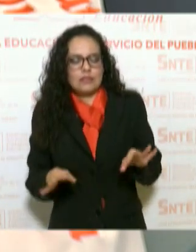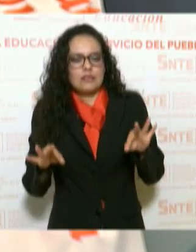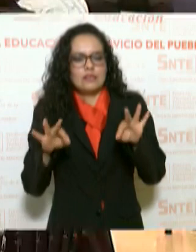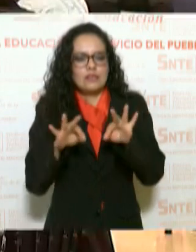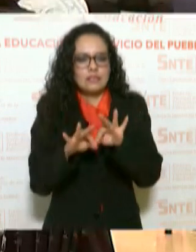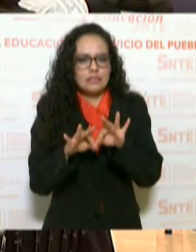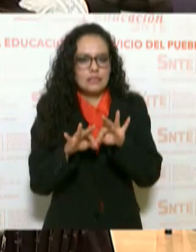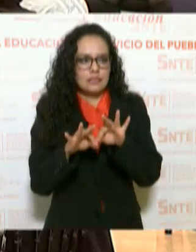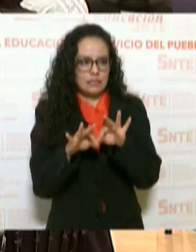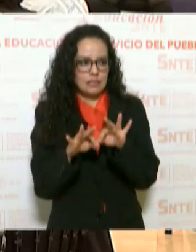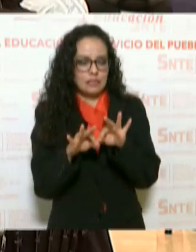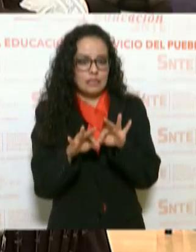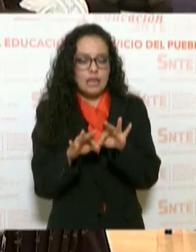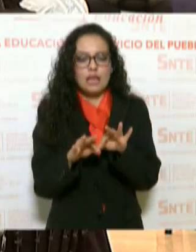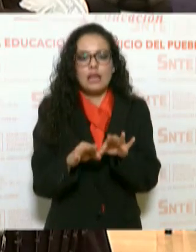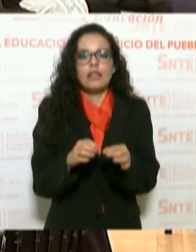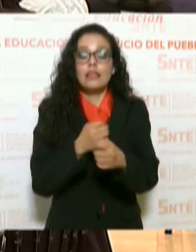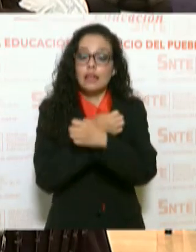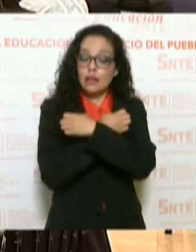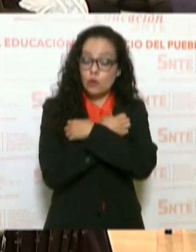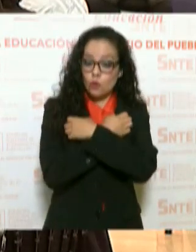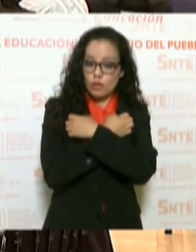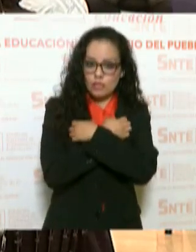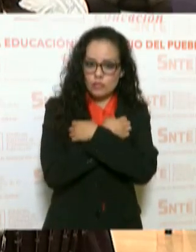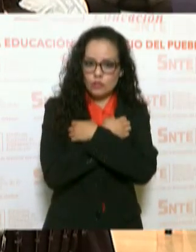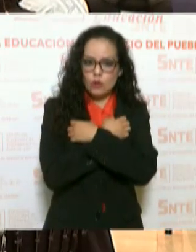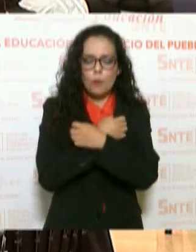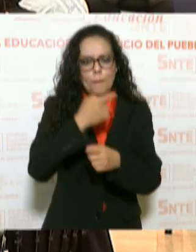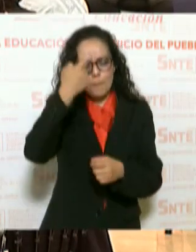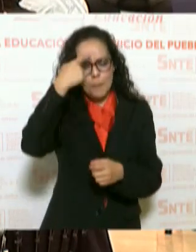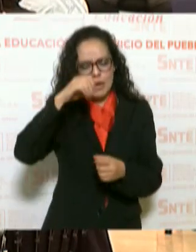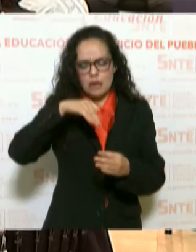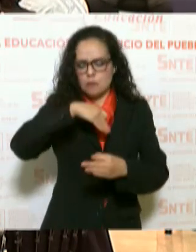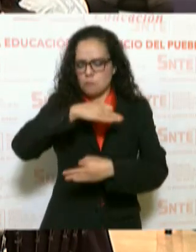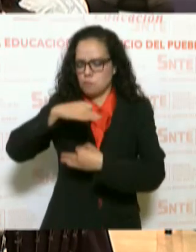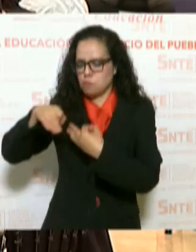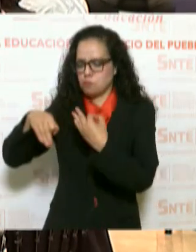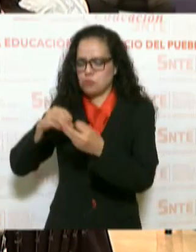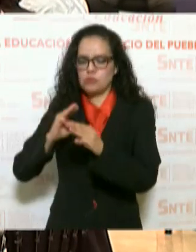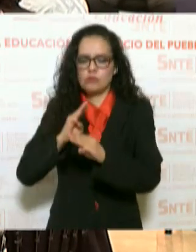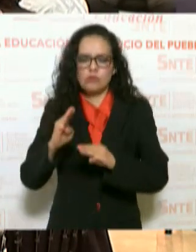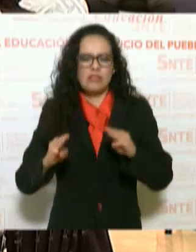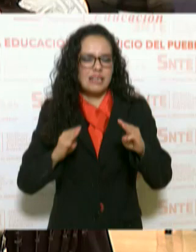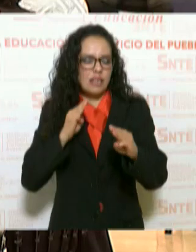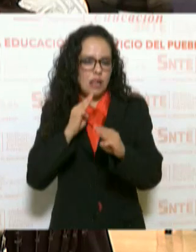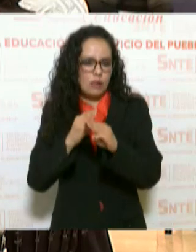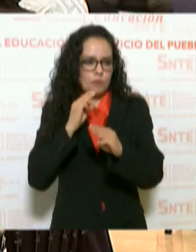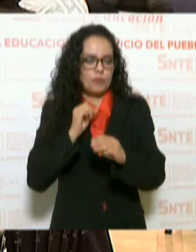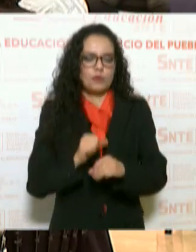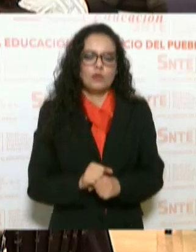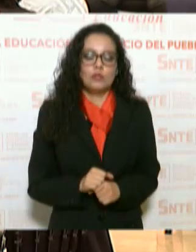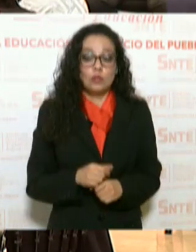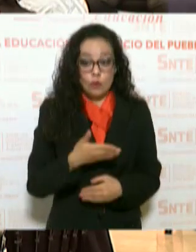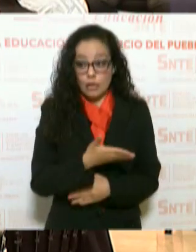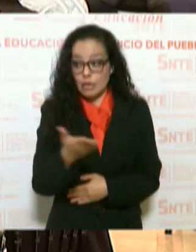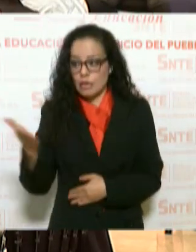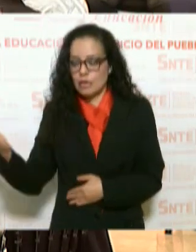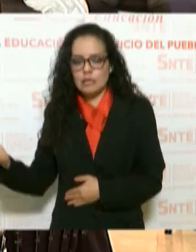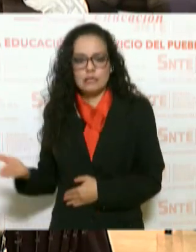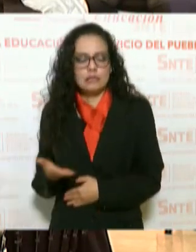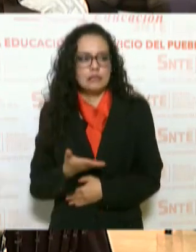mundo. Este espacio cultural, este espléndido espacio cultural que nos